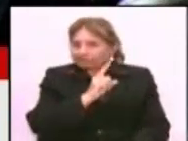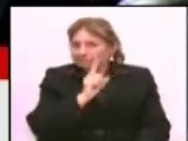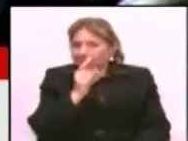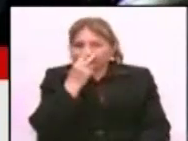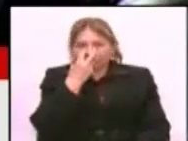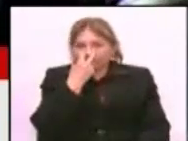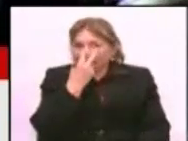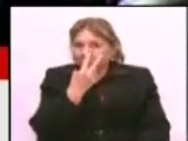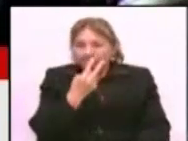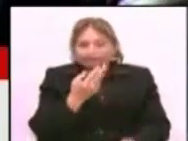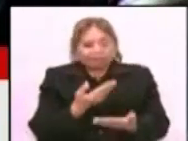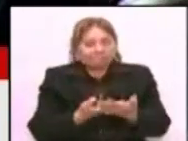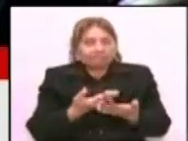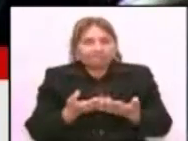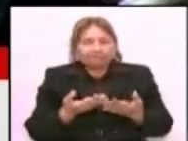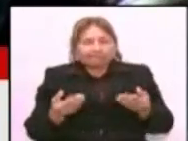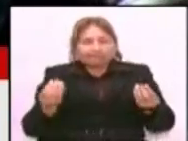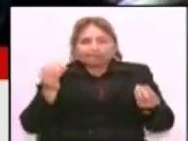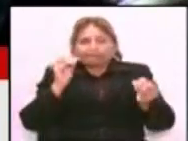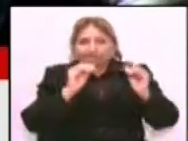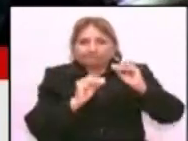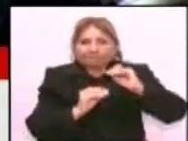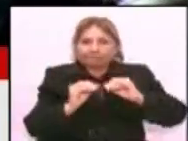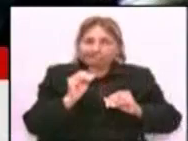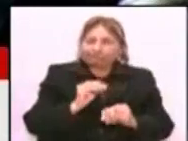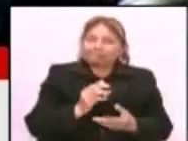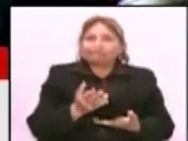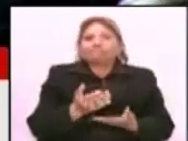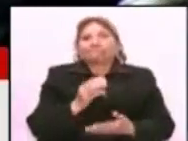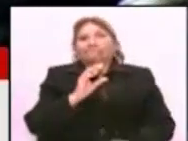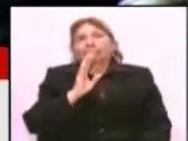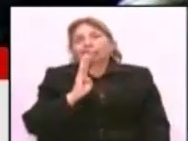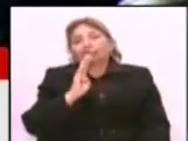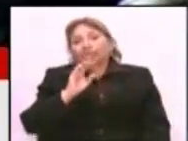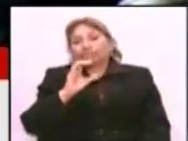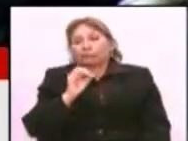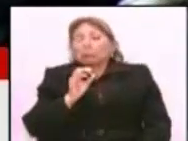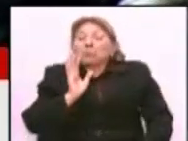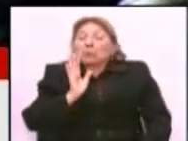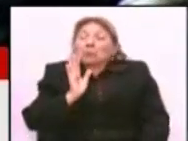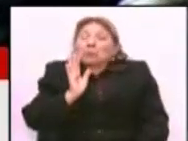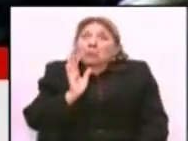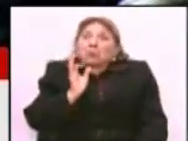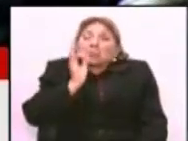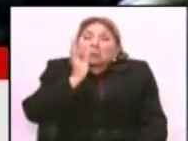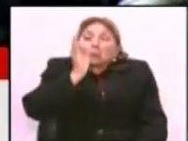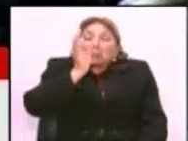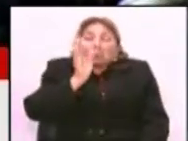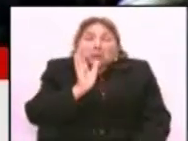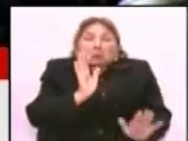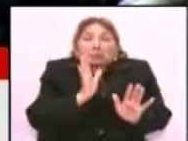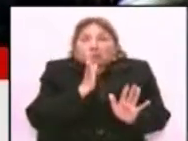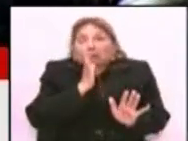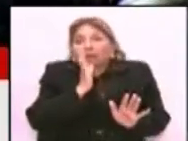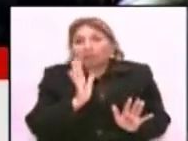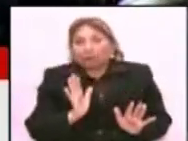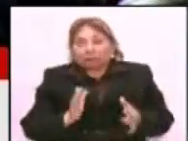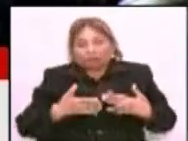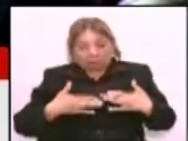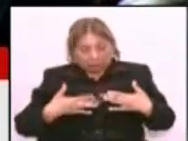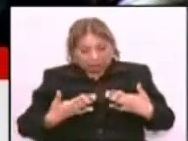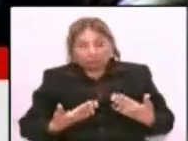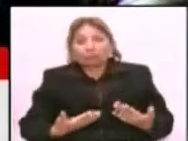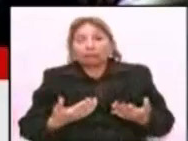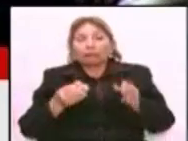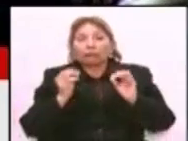como un instrumento de inversión para un banco, por ejemplo. Tal vez en un futuro, una vez que se desarrolle el mercado, sí pueda ser un mecanismo